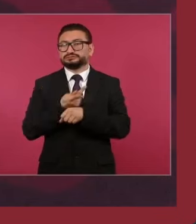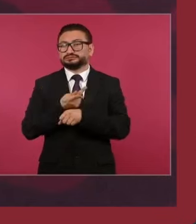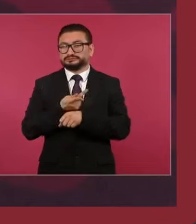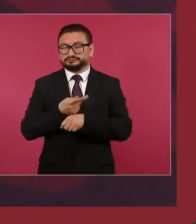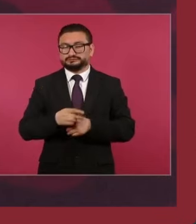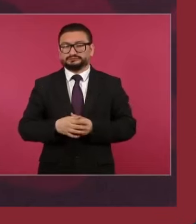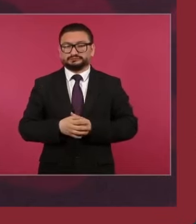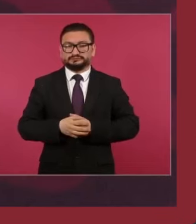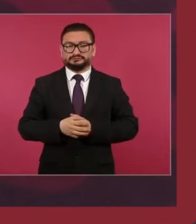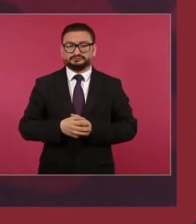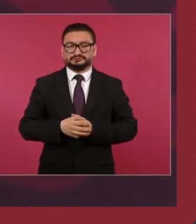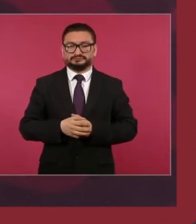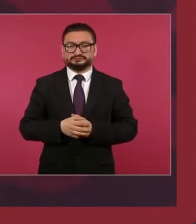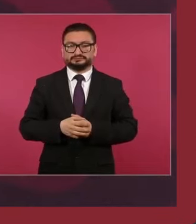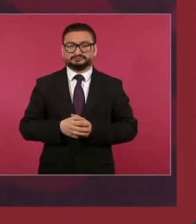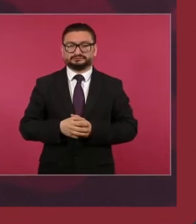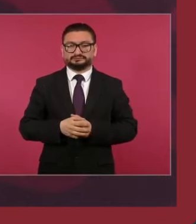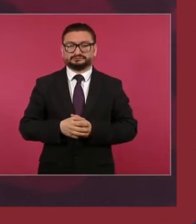a